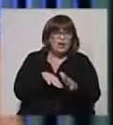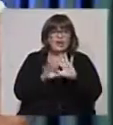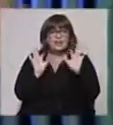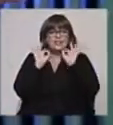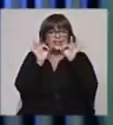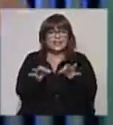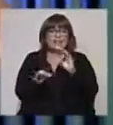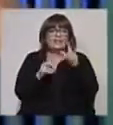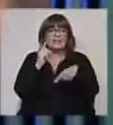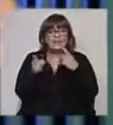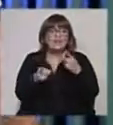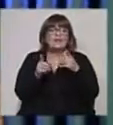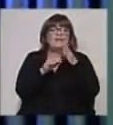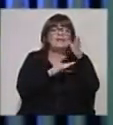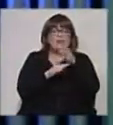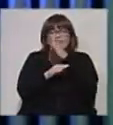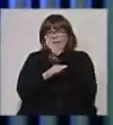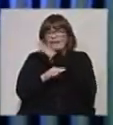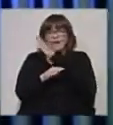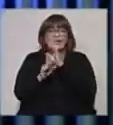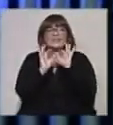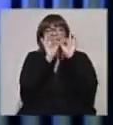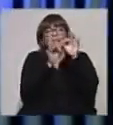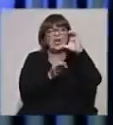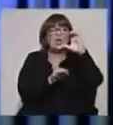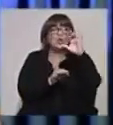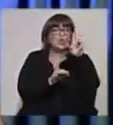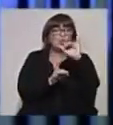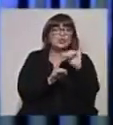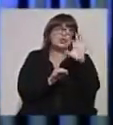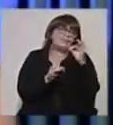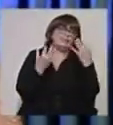me iba, tenía que irme para Cusco. Ya después cuando llegué a Cusco era como si estuviera en el llano.